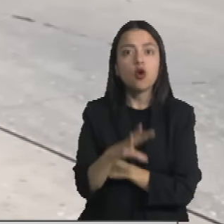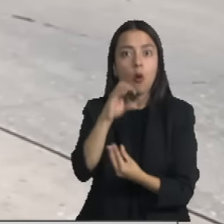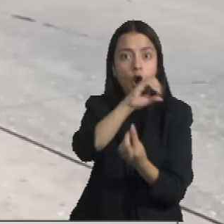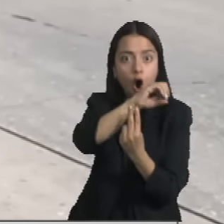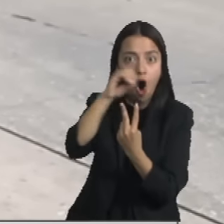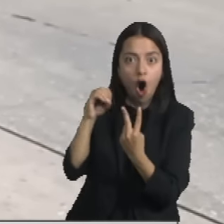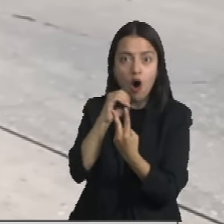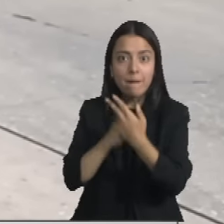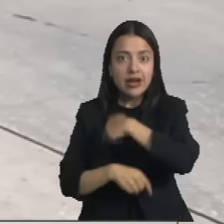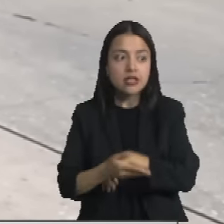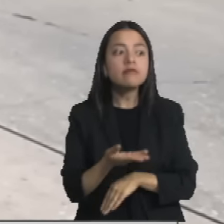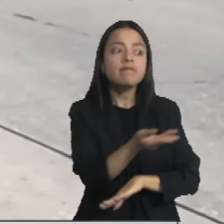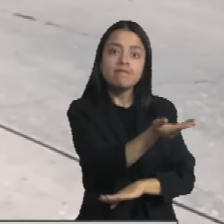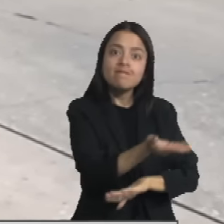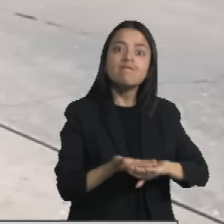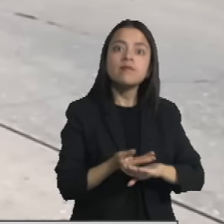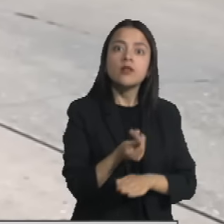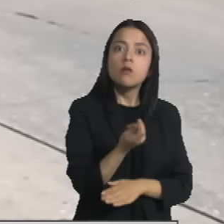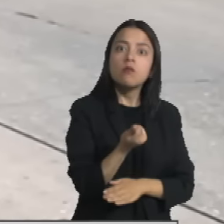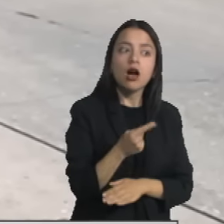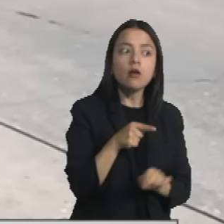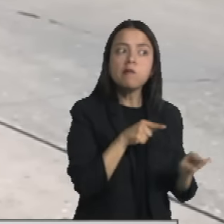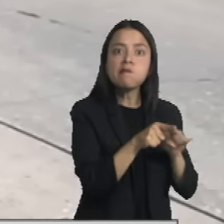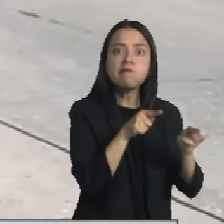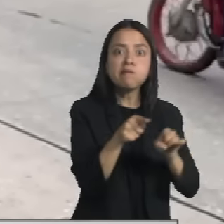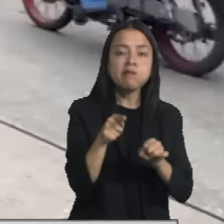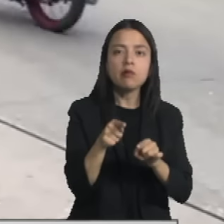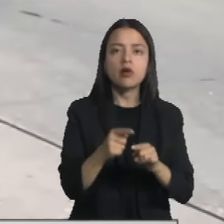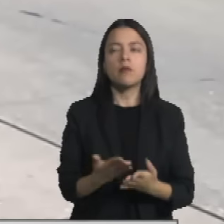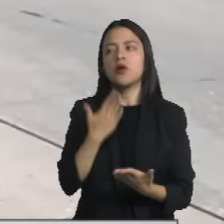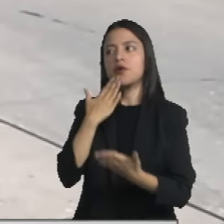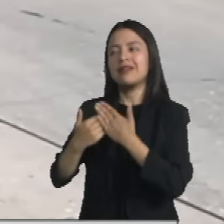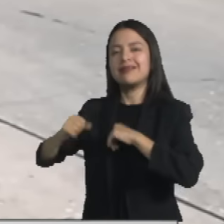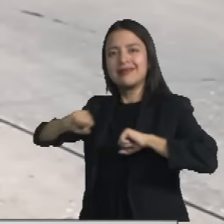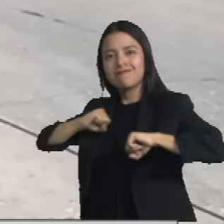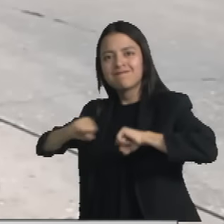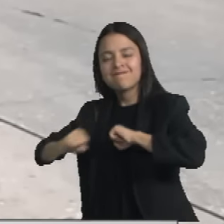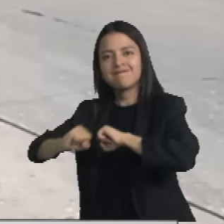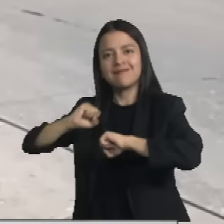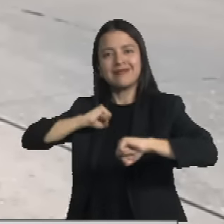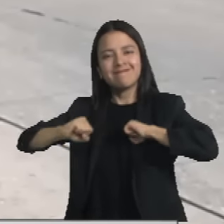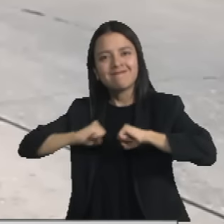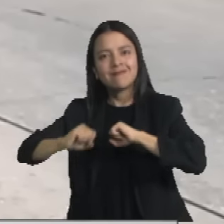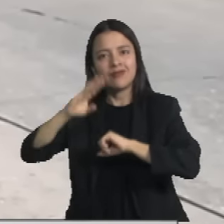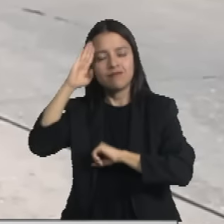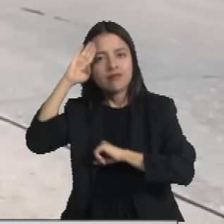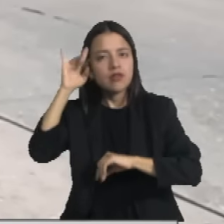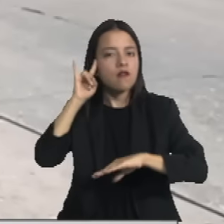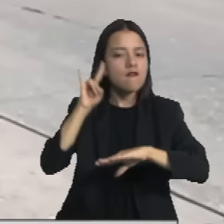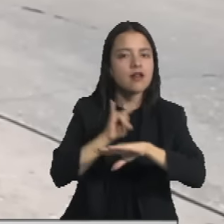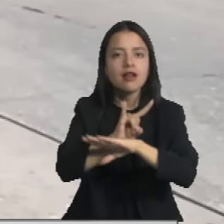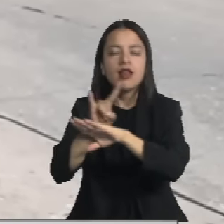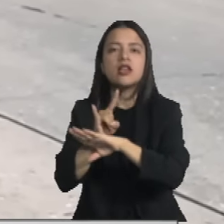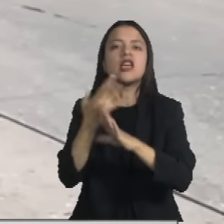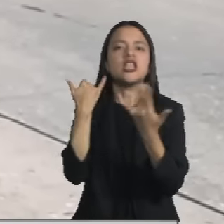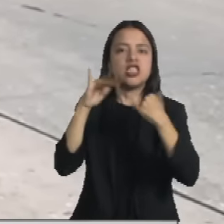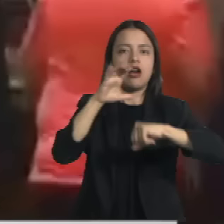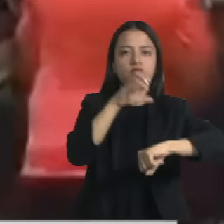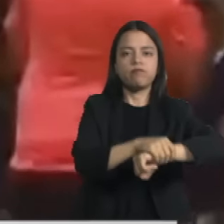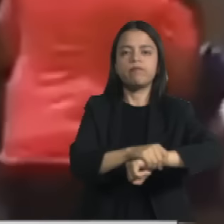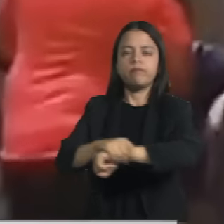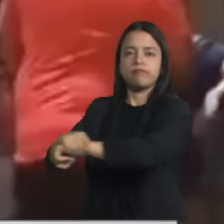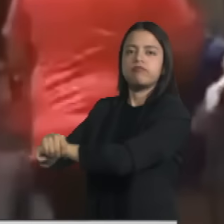sector y que gracias al trabajo de investigación criminal y el servicio de vigilancia ya se han puesto a disposición de la autoridad judicial